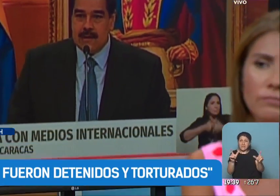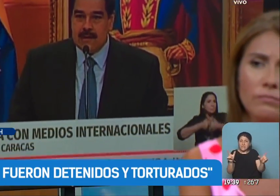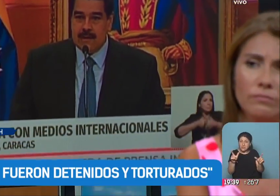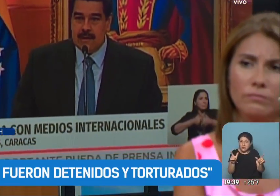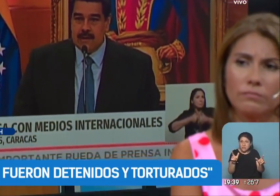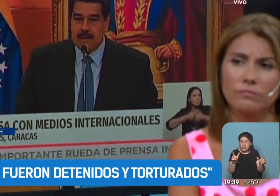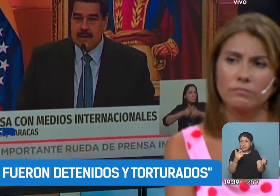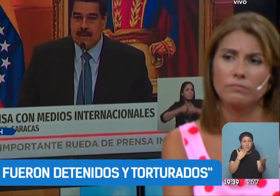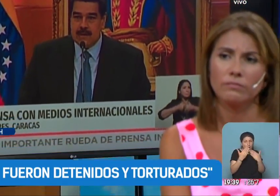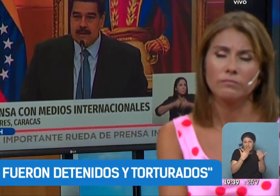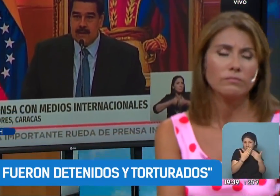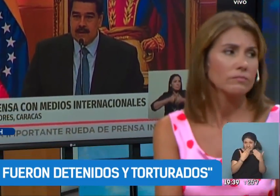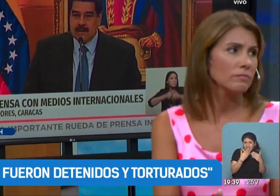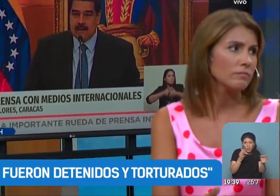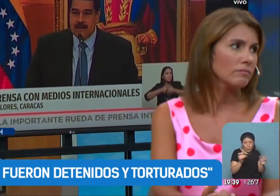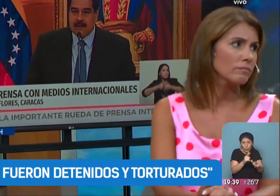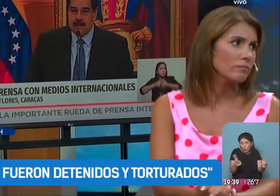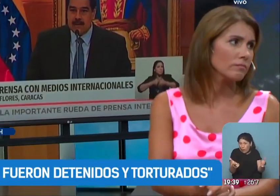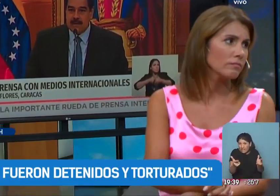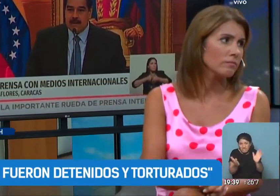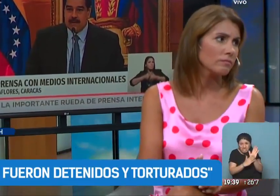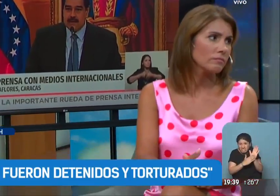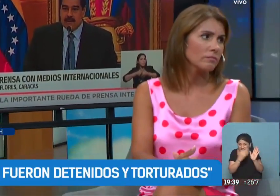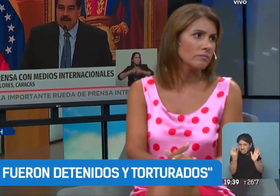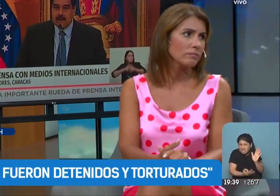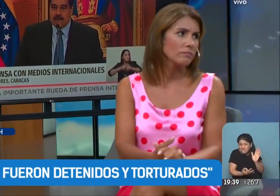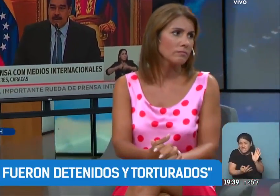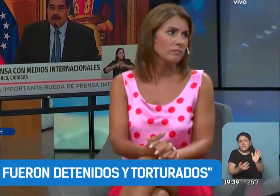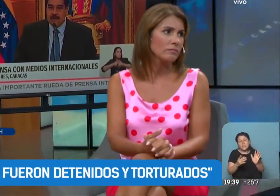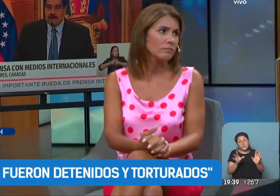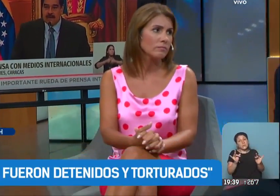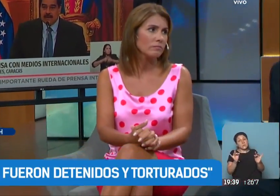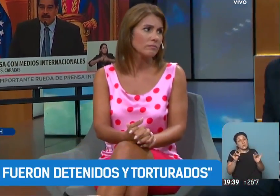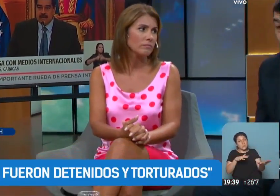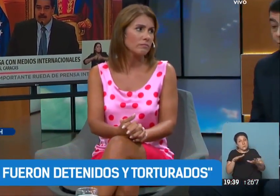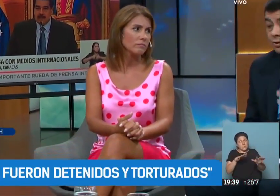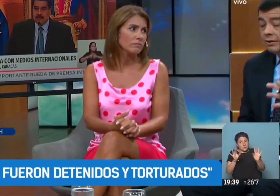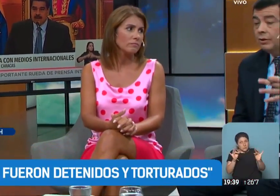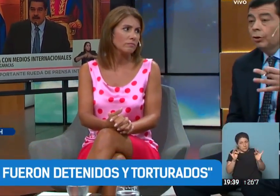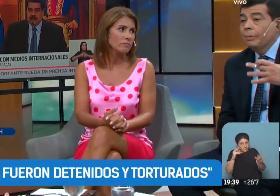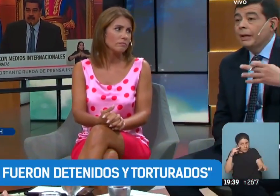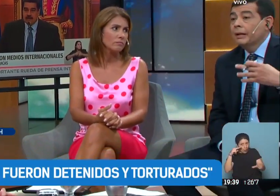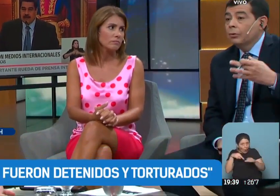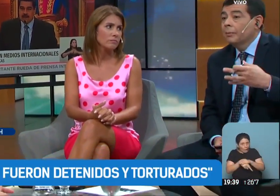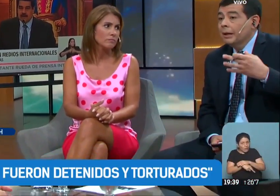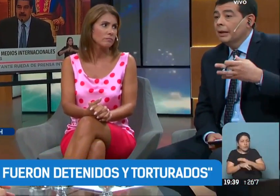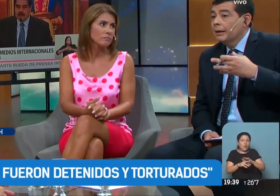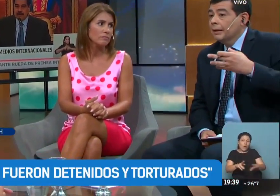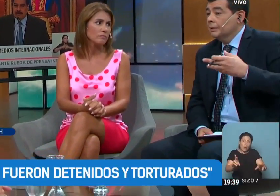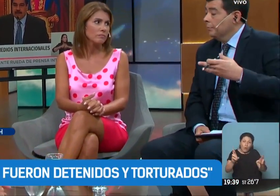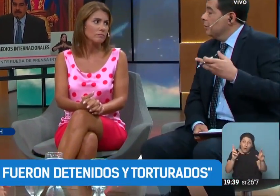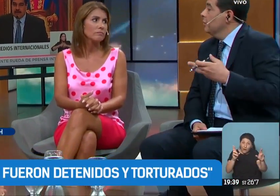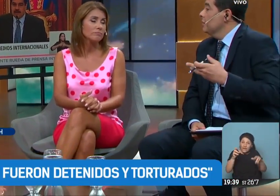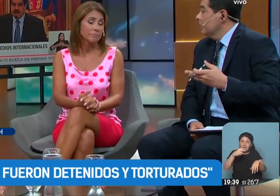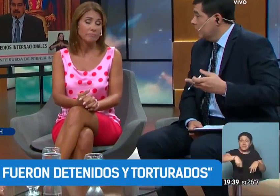ningún sustento legal. Bueno, evidentemente es una realidad sumamente compleja. Ojalá entonces operen de alguna manera